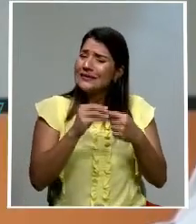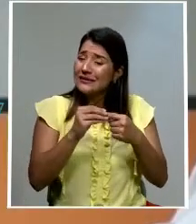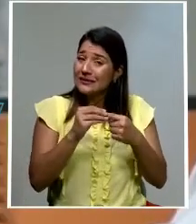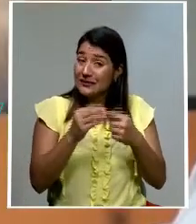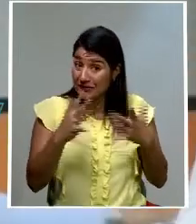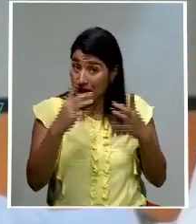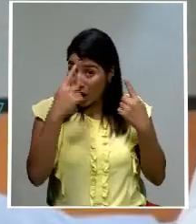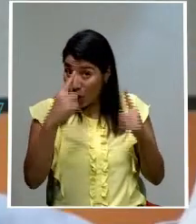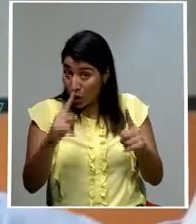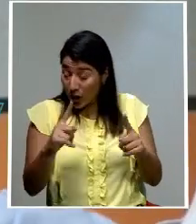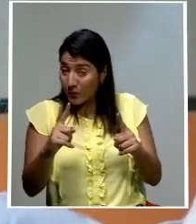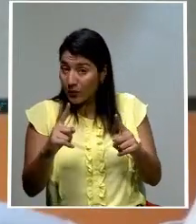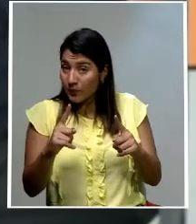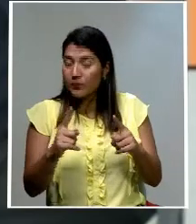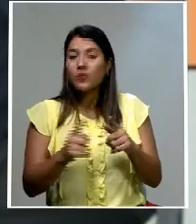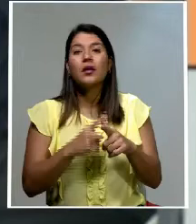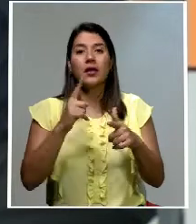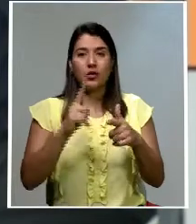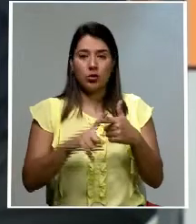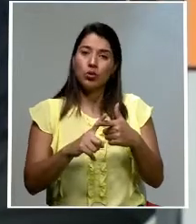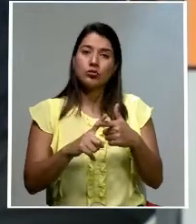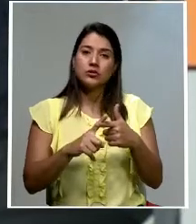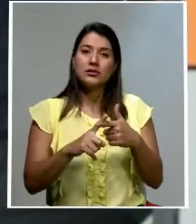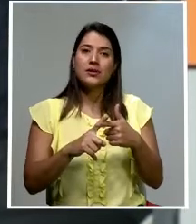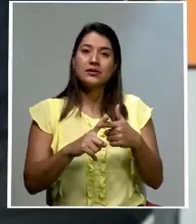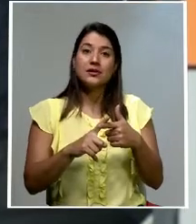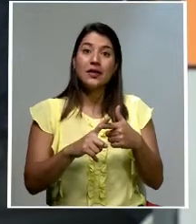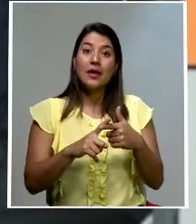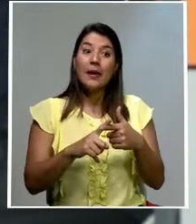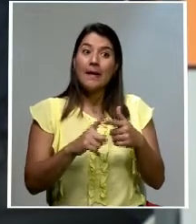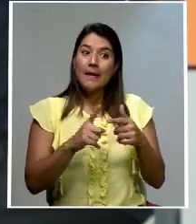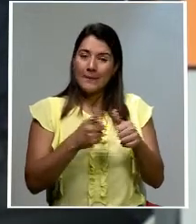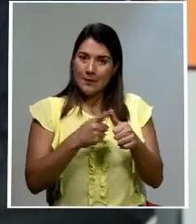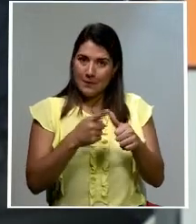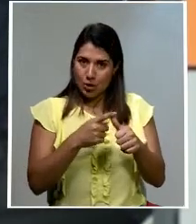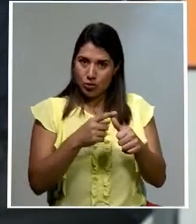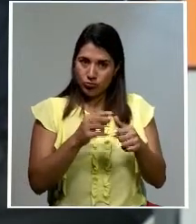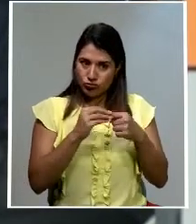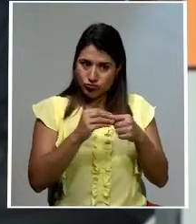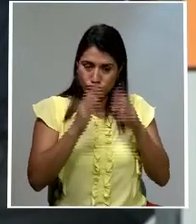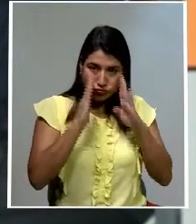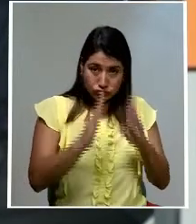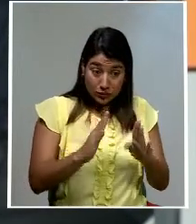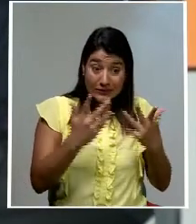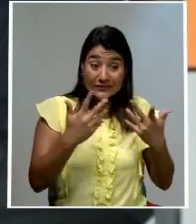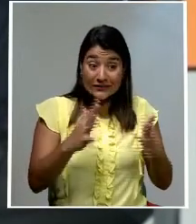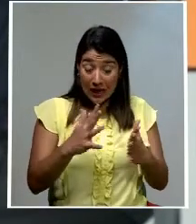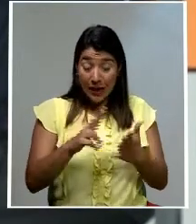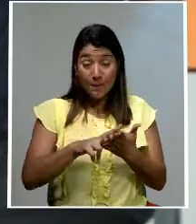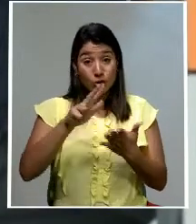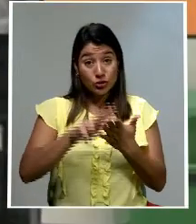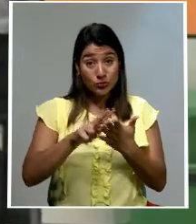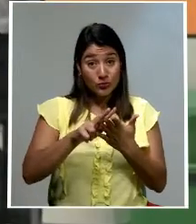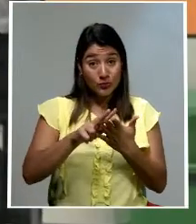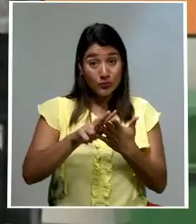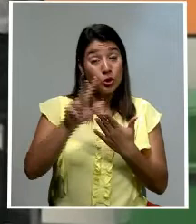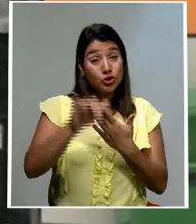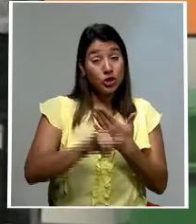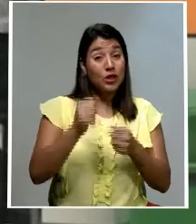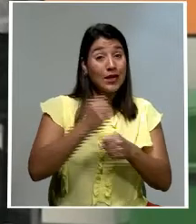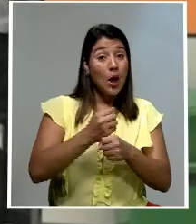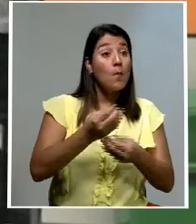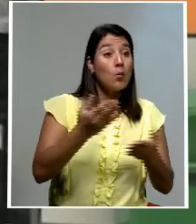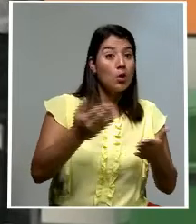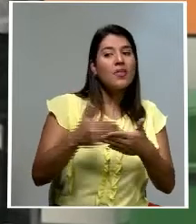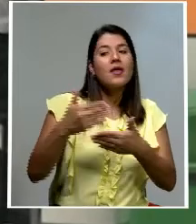ahí y entonces se trabaja sobre esa base. Vamos a sacar primero empleo público y luego sacamos lo demás. ¿Y